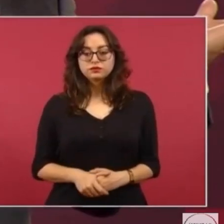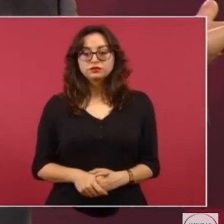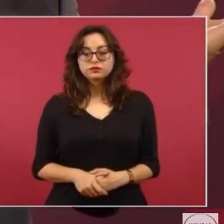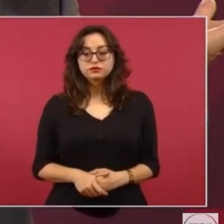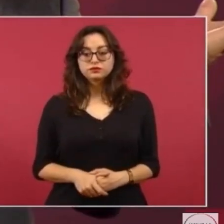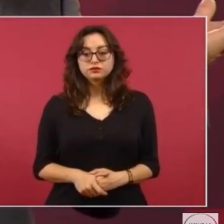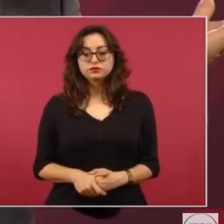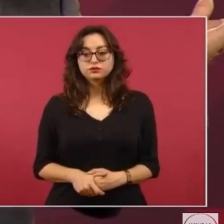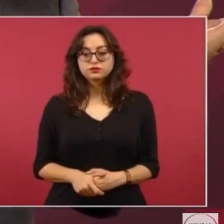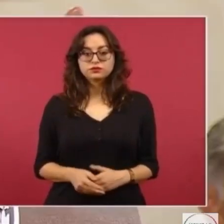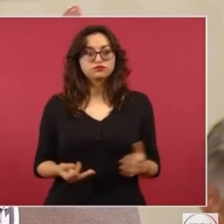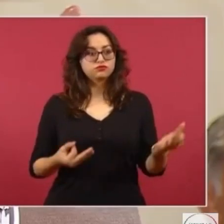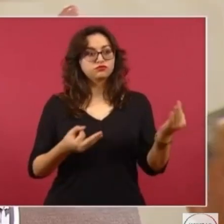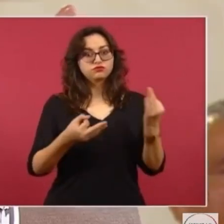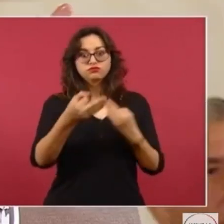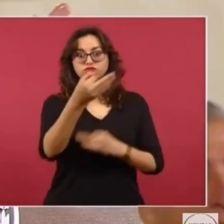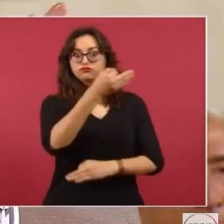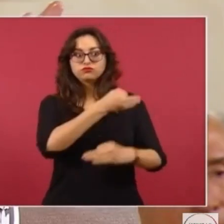todos.